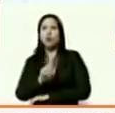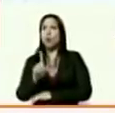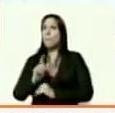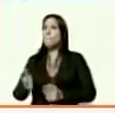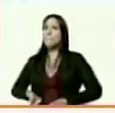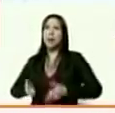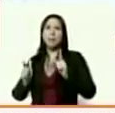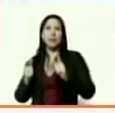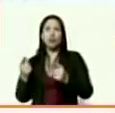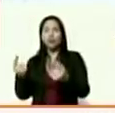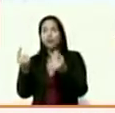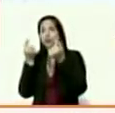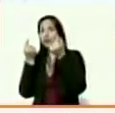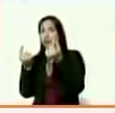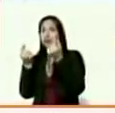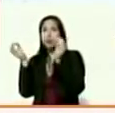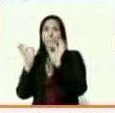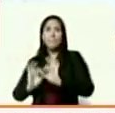permitir ni una sola más,